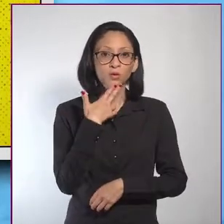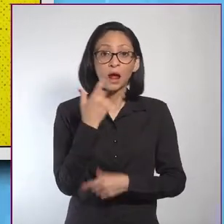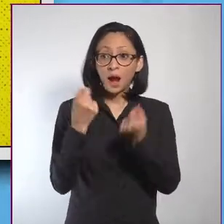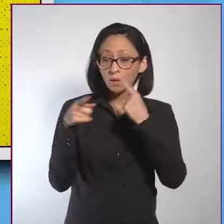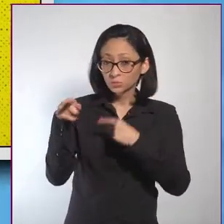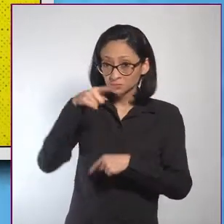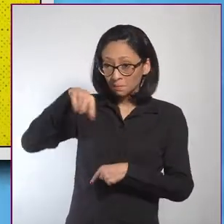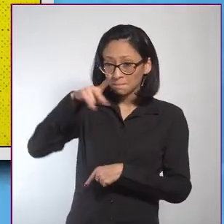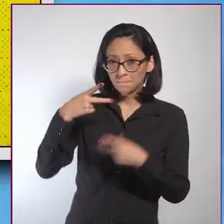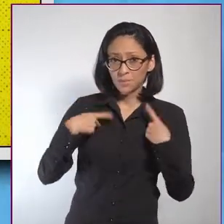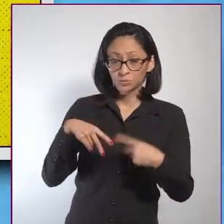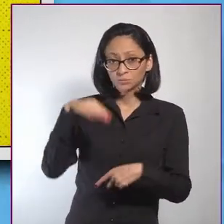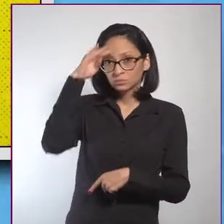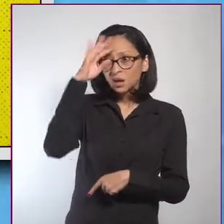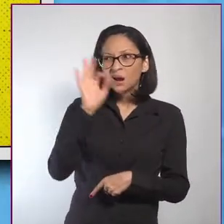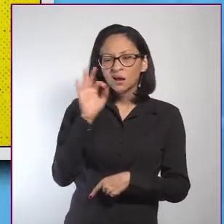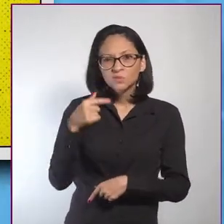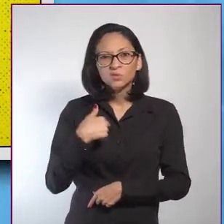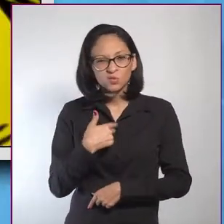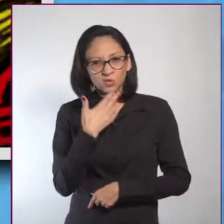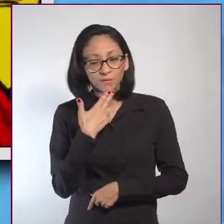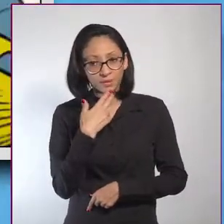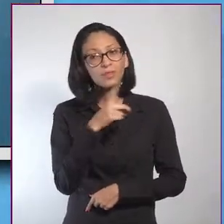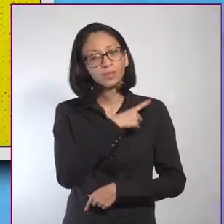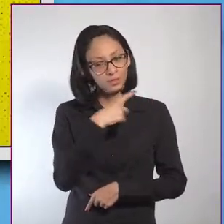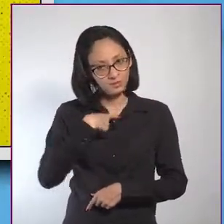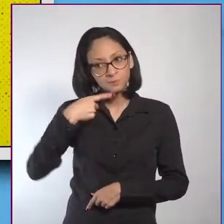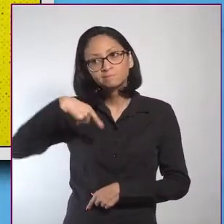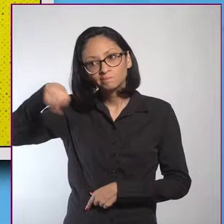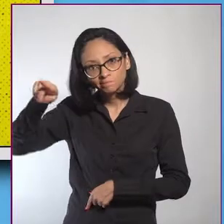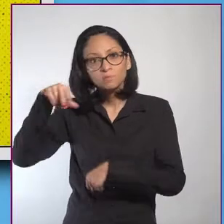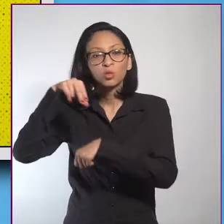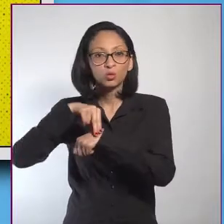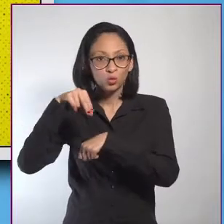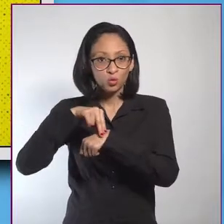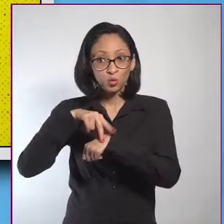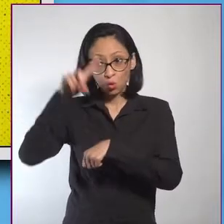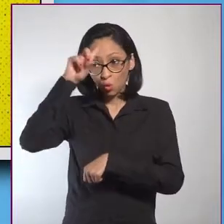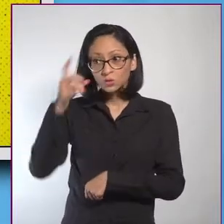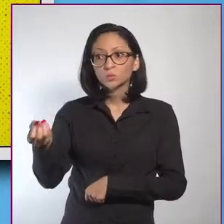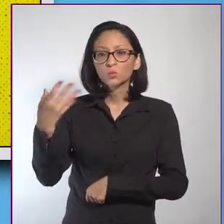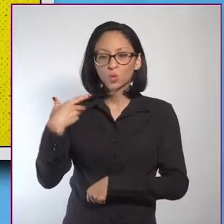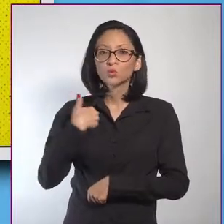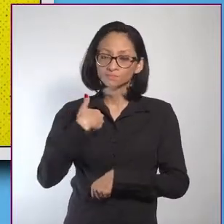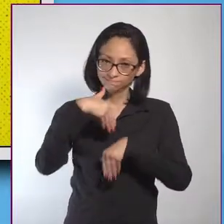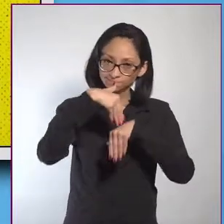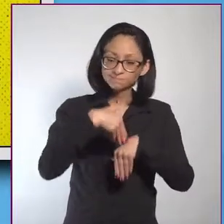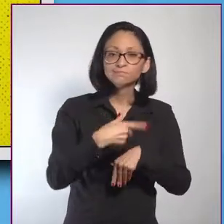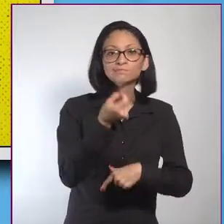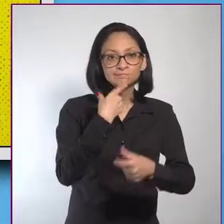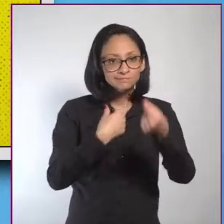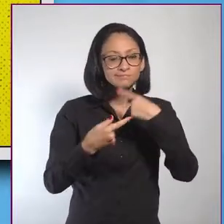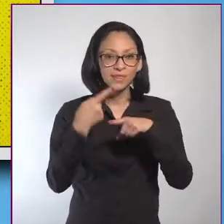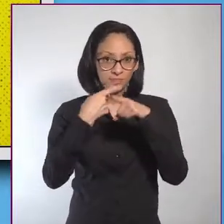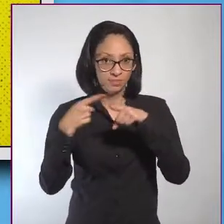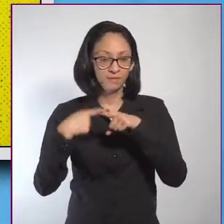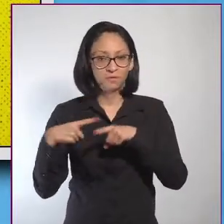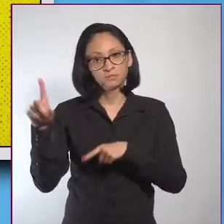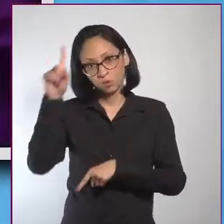tener diabetes deben consultar a un médico, seguir sus indicaciones y tomar los medicamentos que puedan